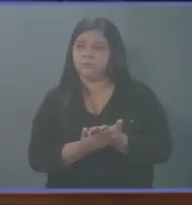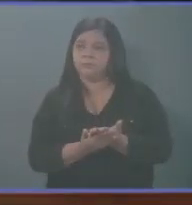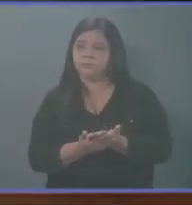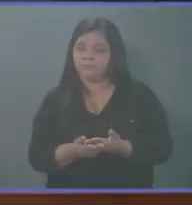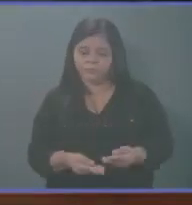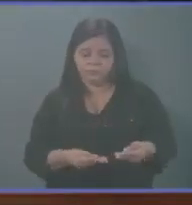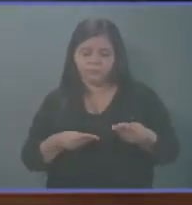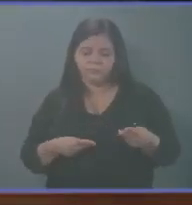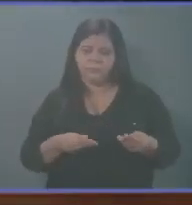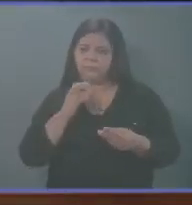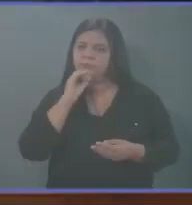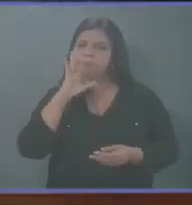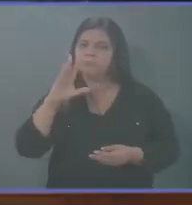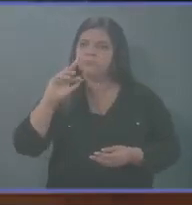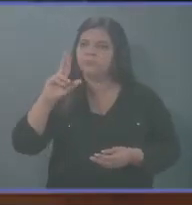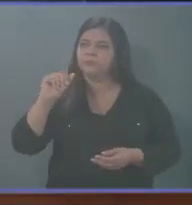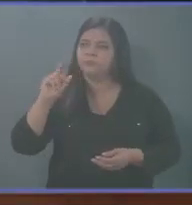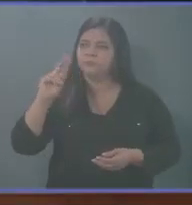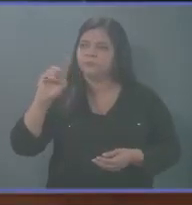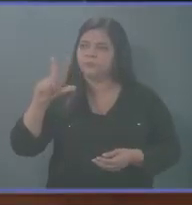Que se lo dijo Raúl Mijango, dice.